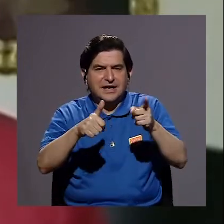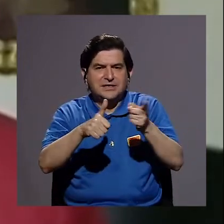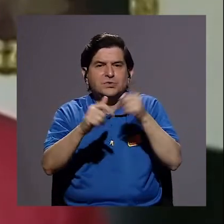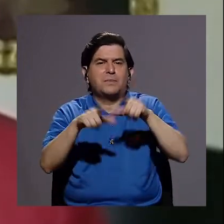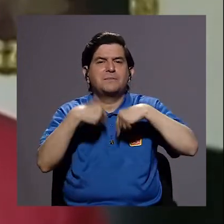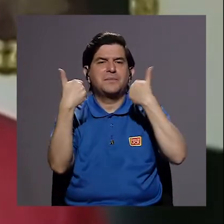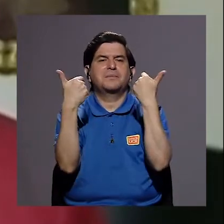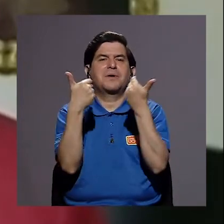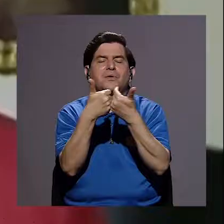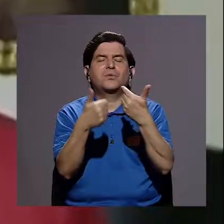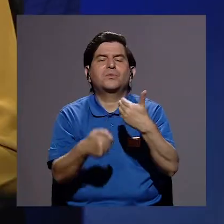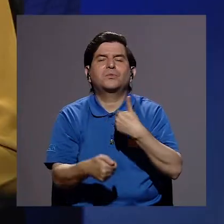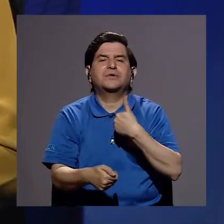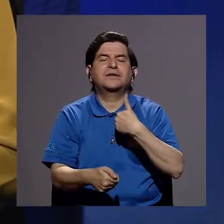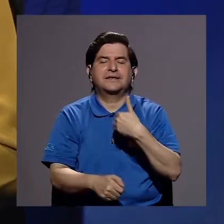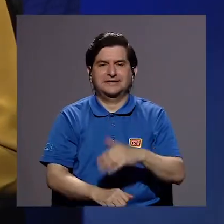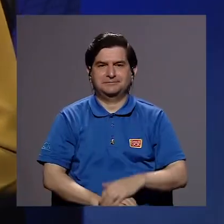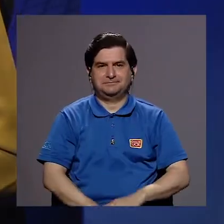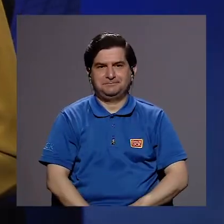fue el primer grupo de ella.